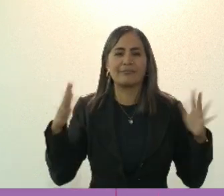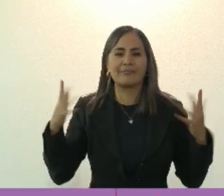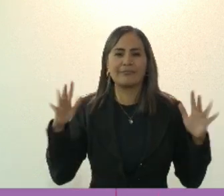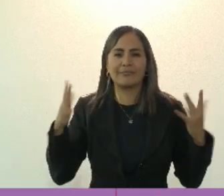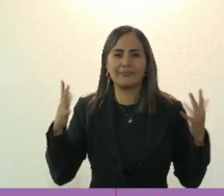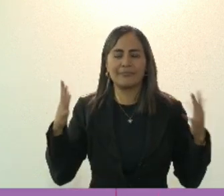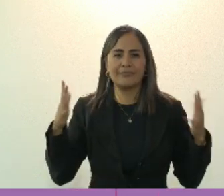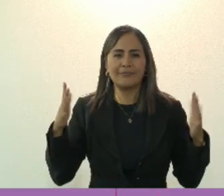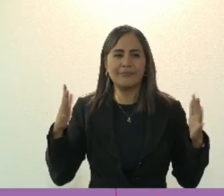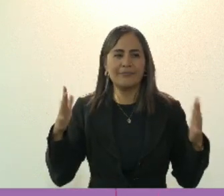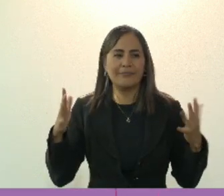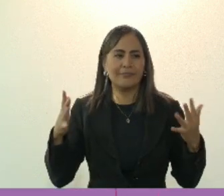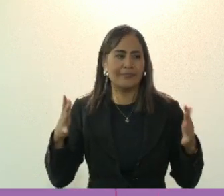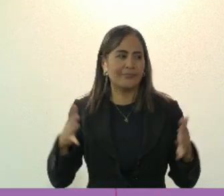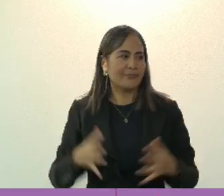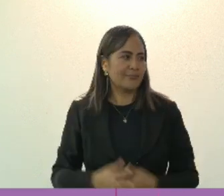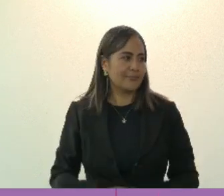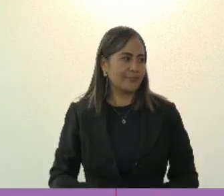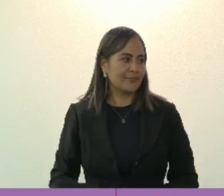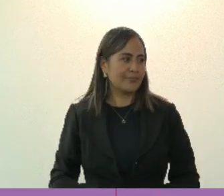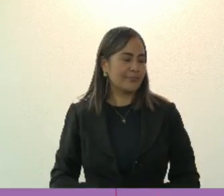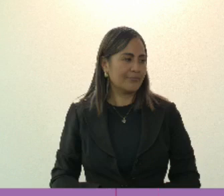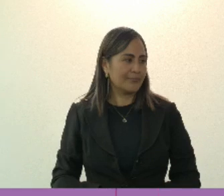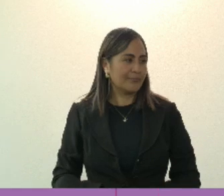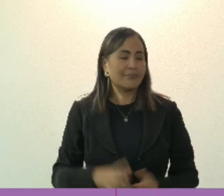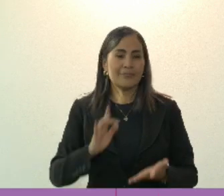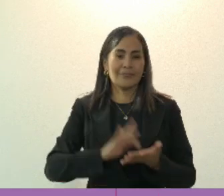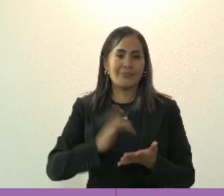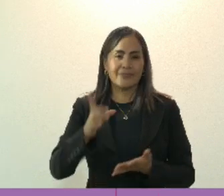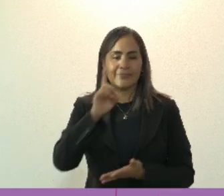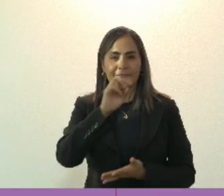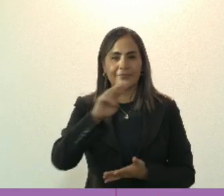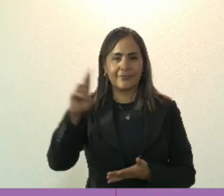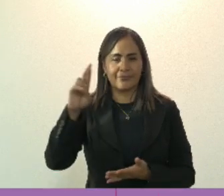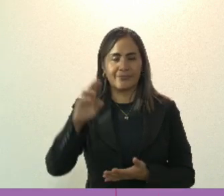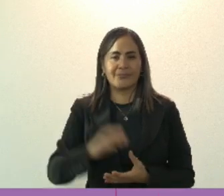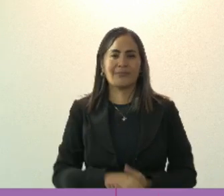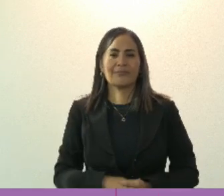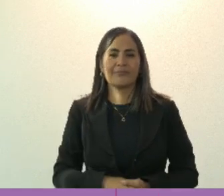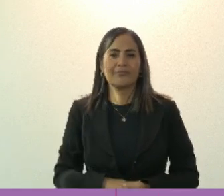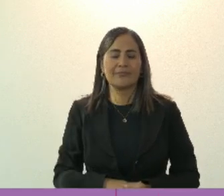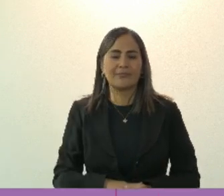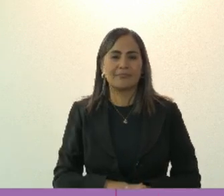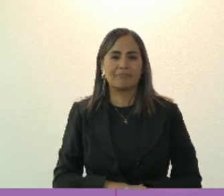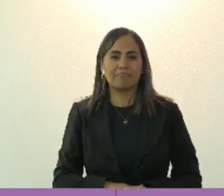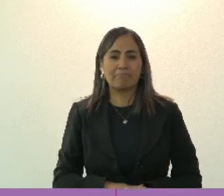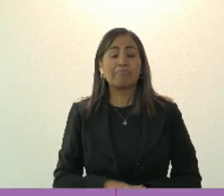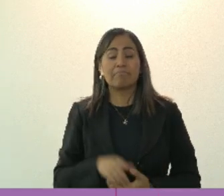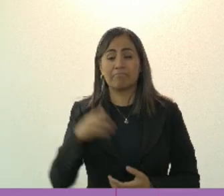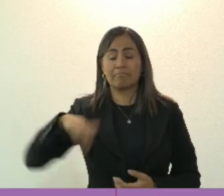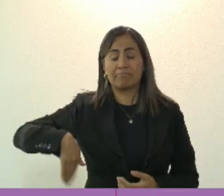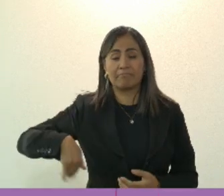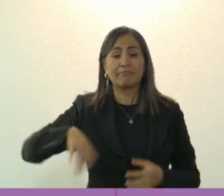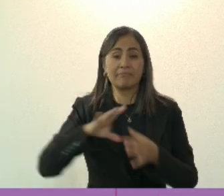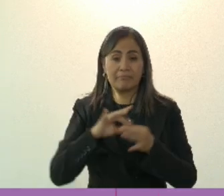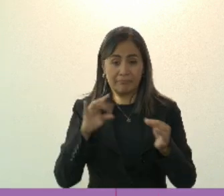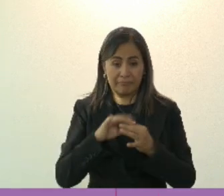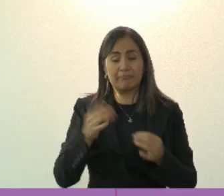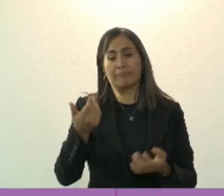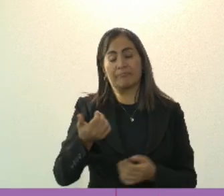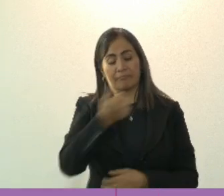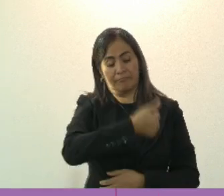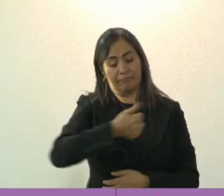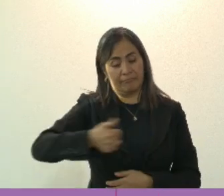Muchas gracias, doctor Carranza. Definitivamente como usted señalaba, ¿no? Es una